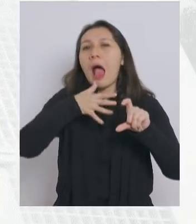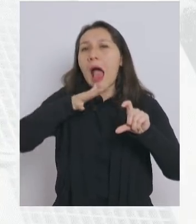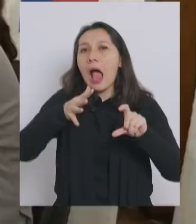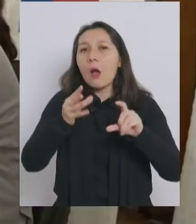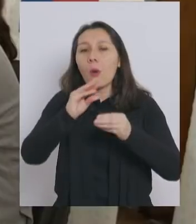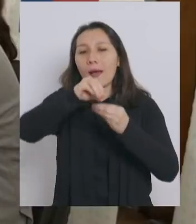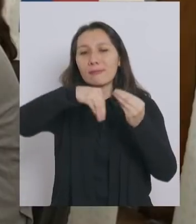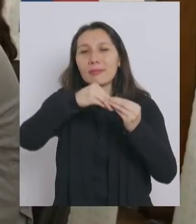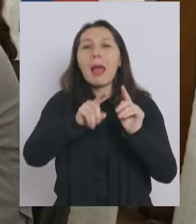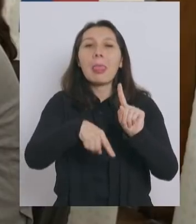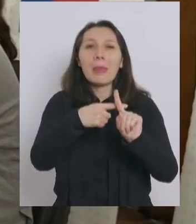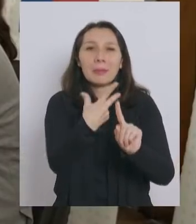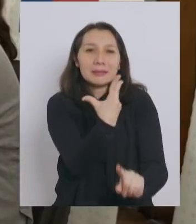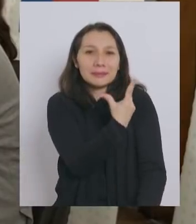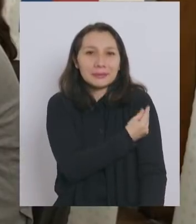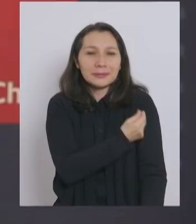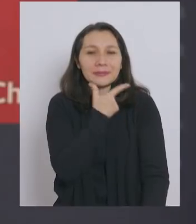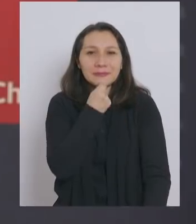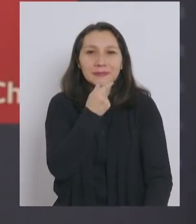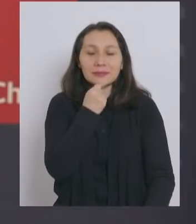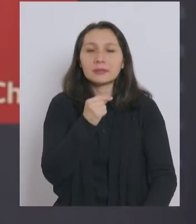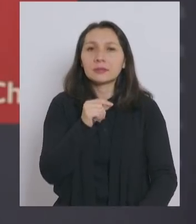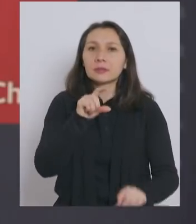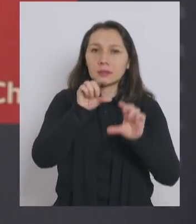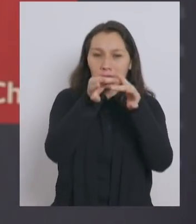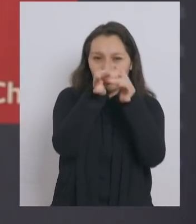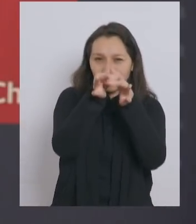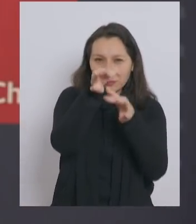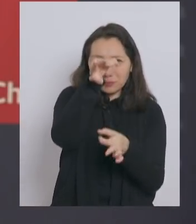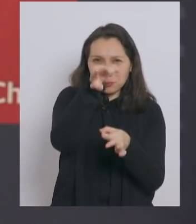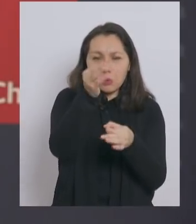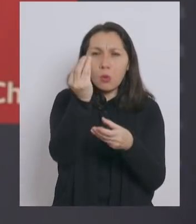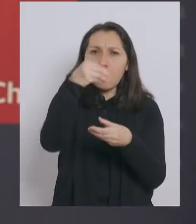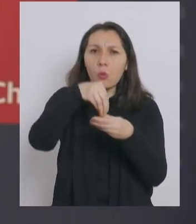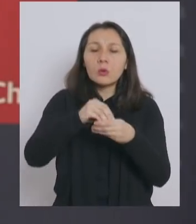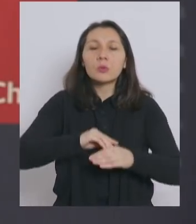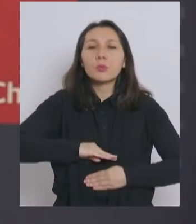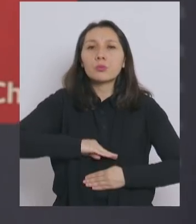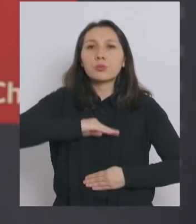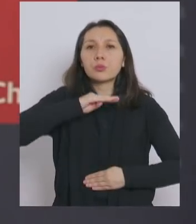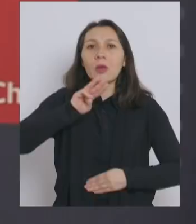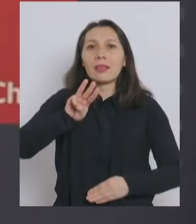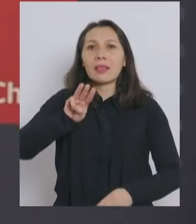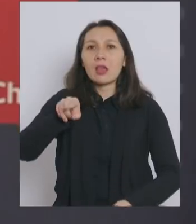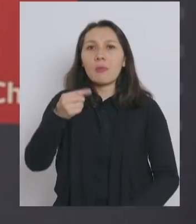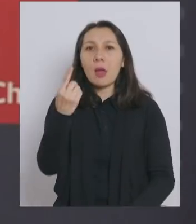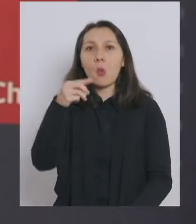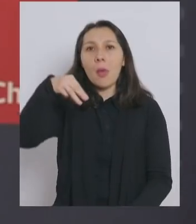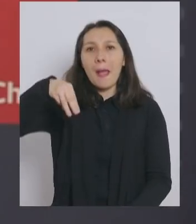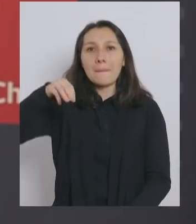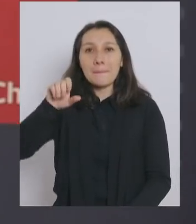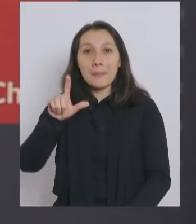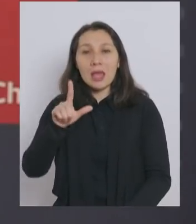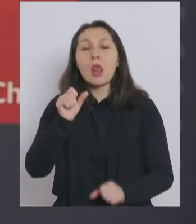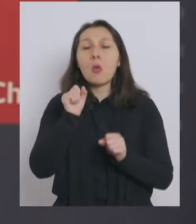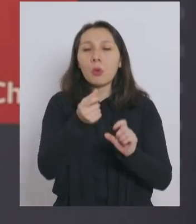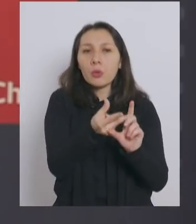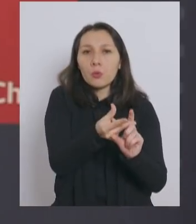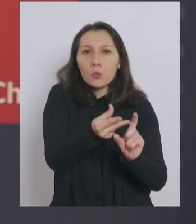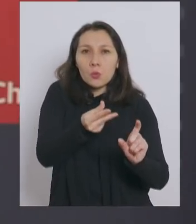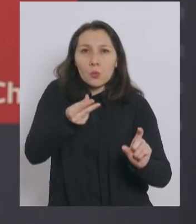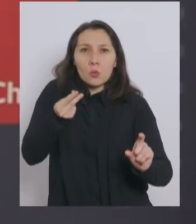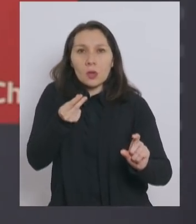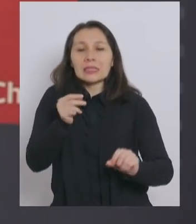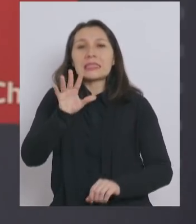inyectables. El material de envase es un vial con un volumen de llenado de 3,1 ml que permite extraer de cada